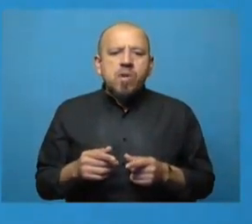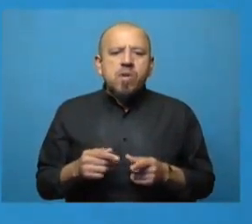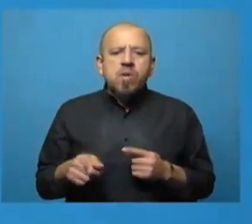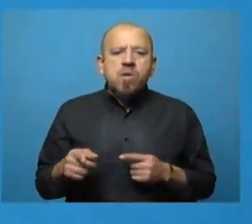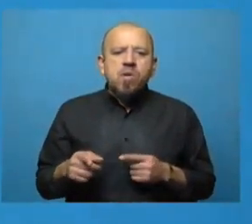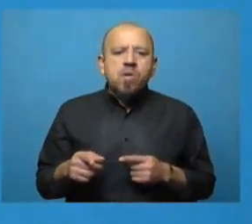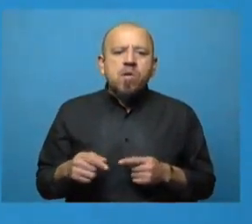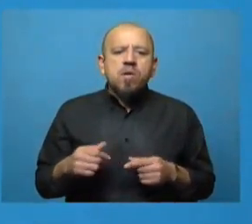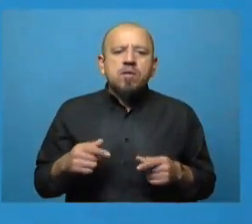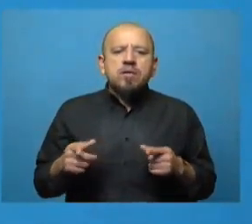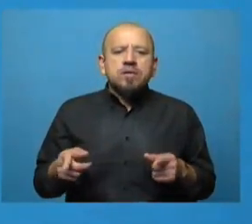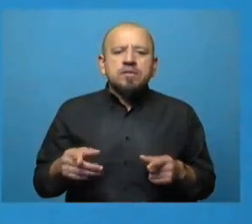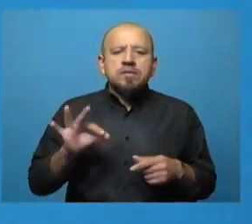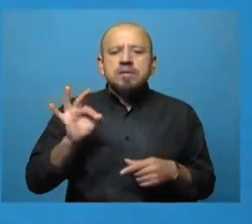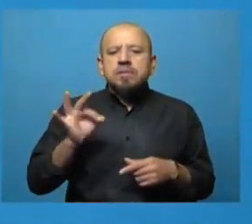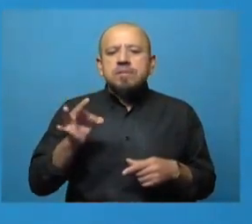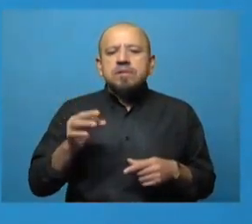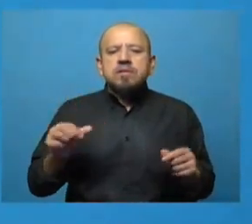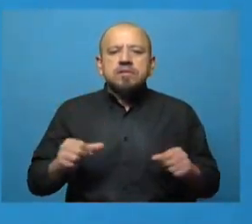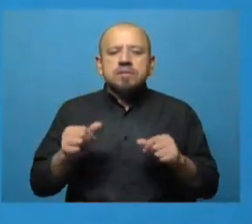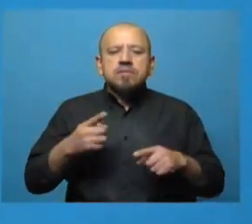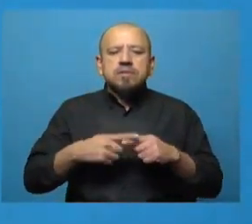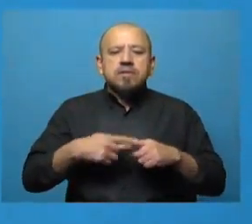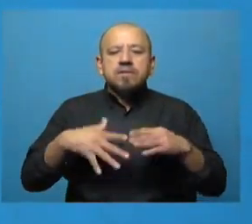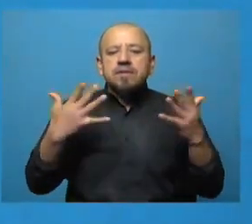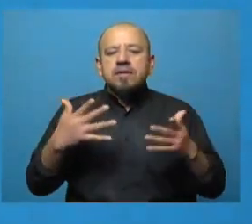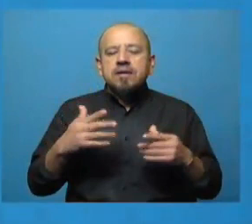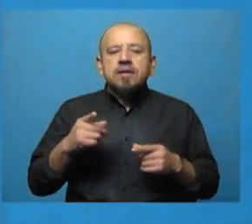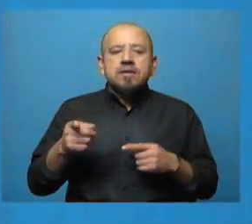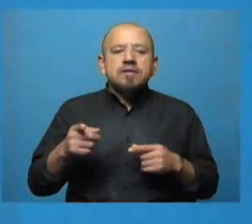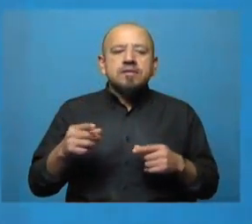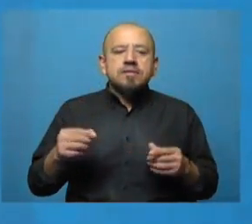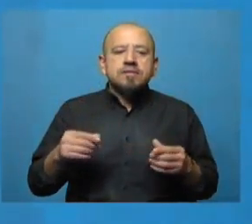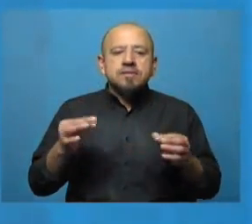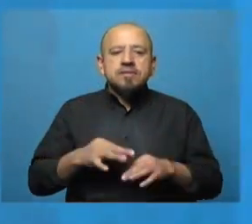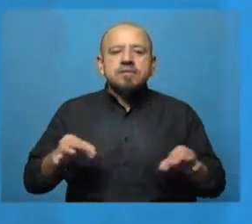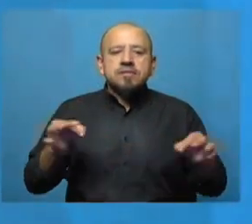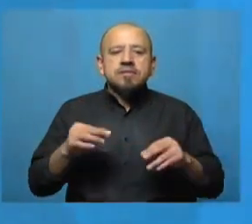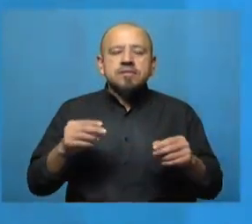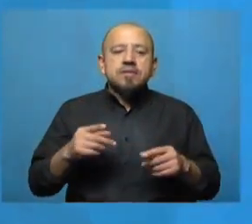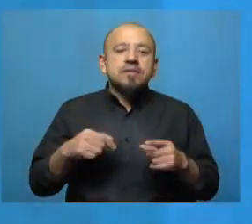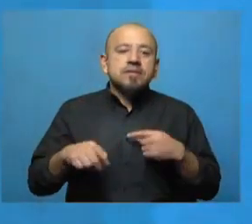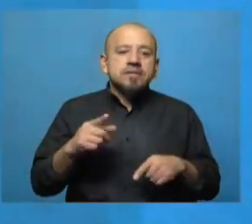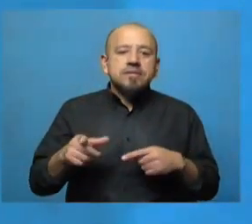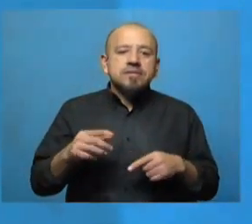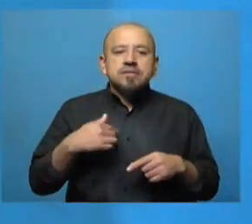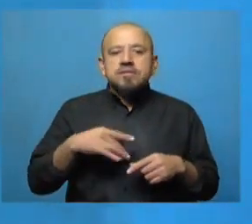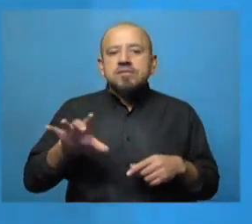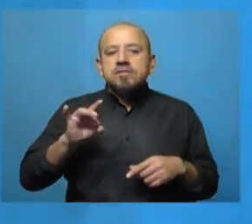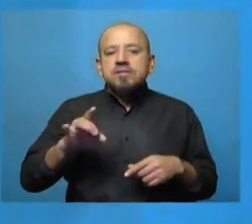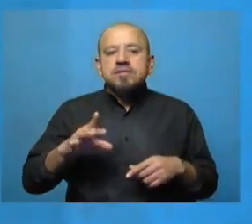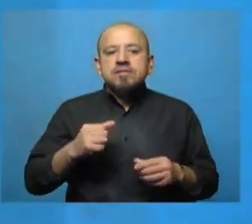Pues yo toca con mi hermana allí hacemos fiestas con Leticia cantamos tema de Brasil sino que no sé cuánto por eso yo tenía